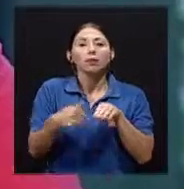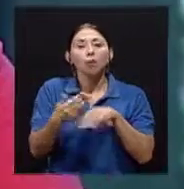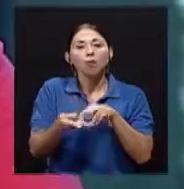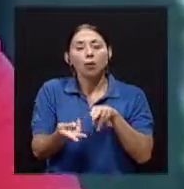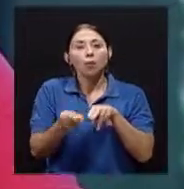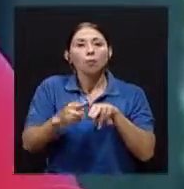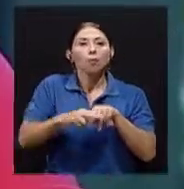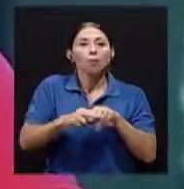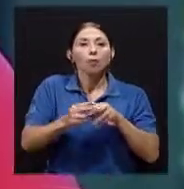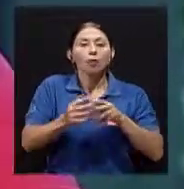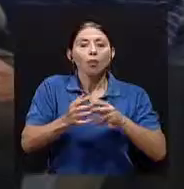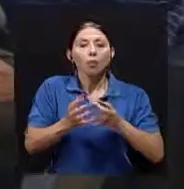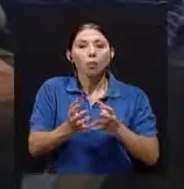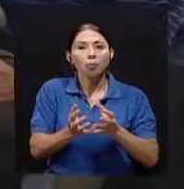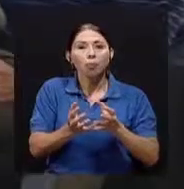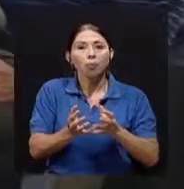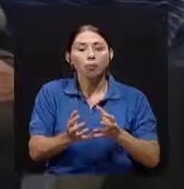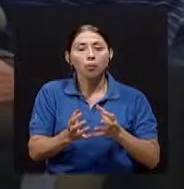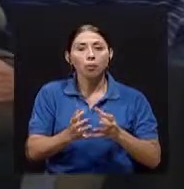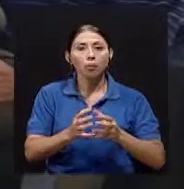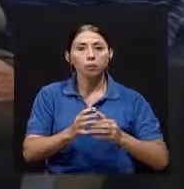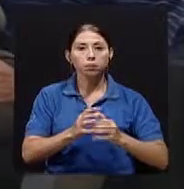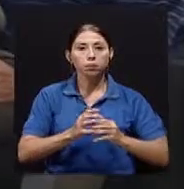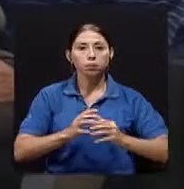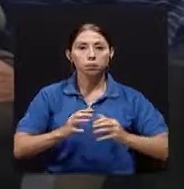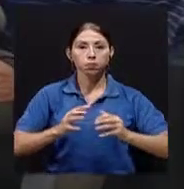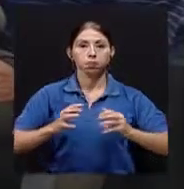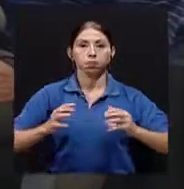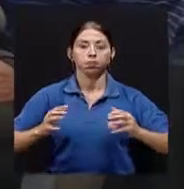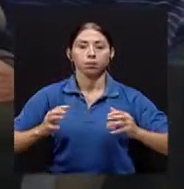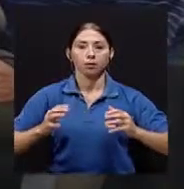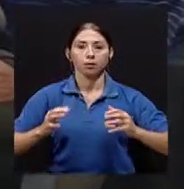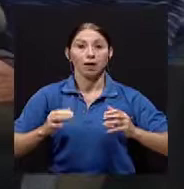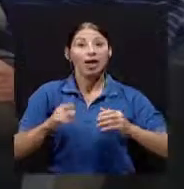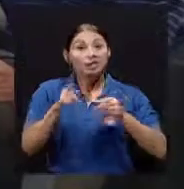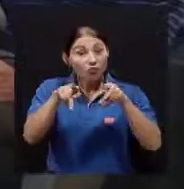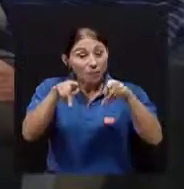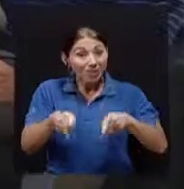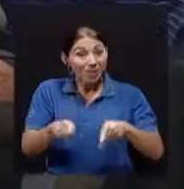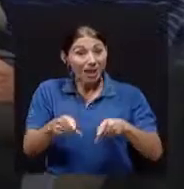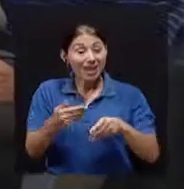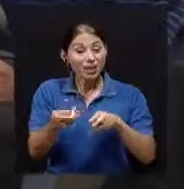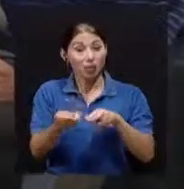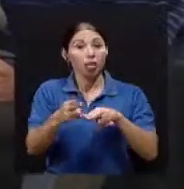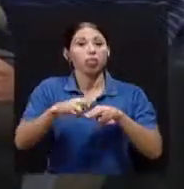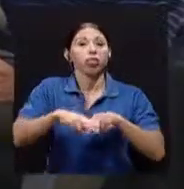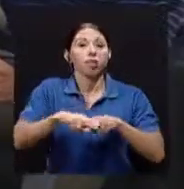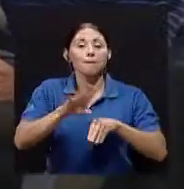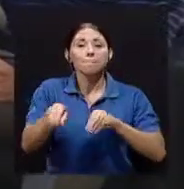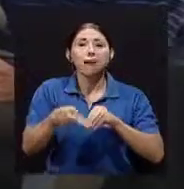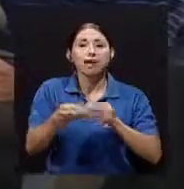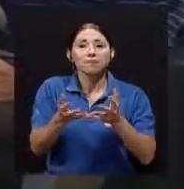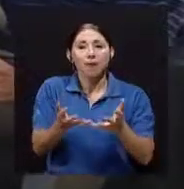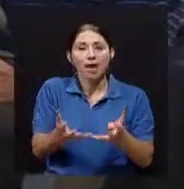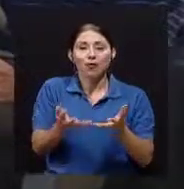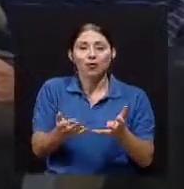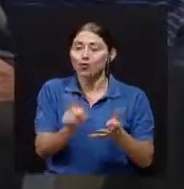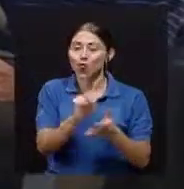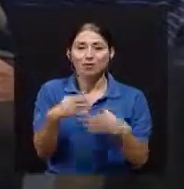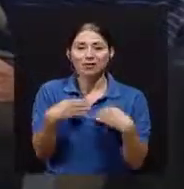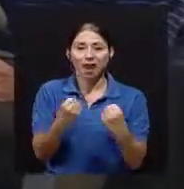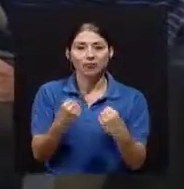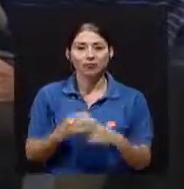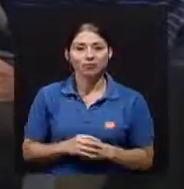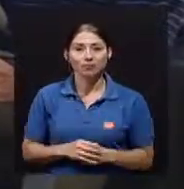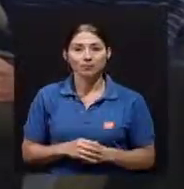convirtiendo ya en obesidad, ¿verdad? Cualquier exceso de peso no es algo sano, ¿verdad? Y para poder entenderlo bien, entonces, Viviana,